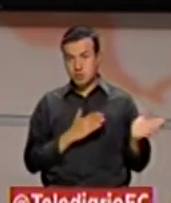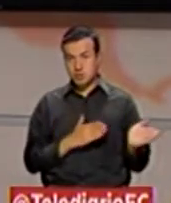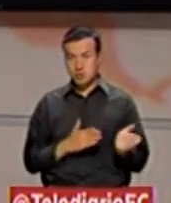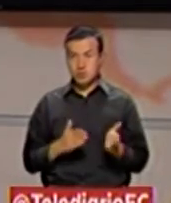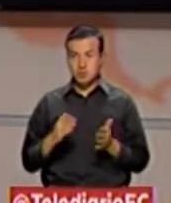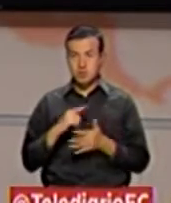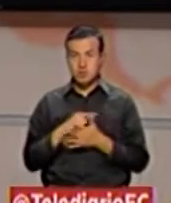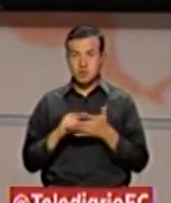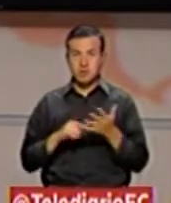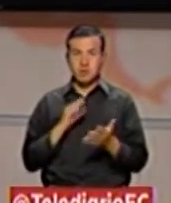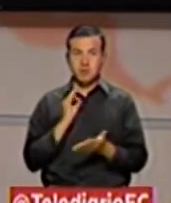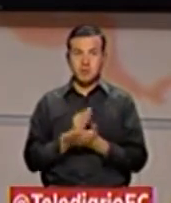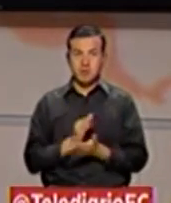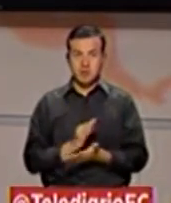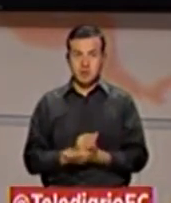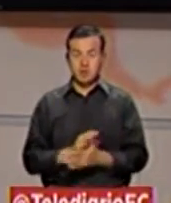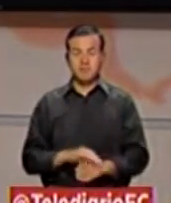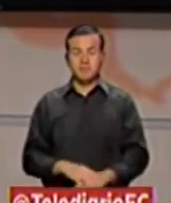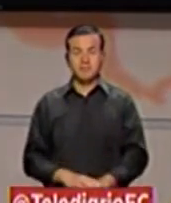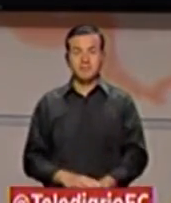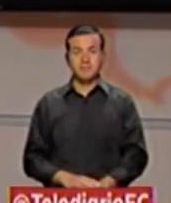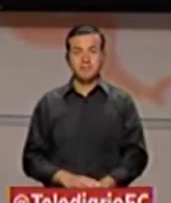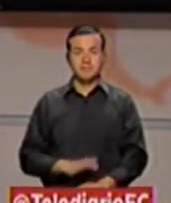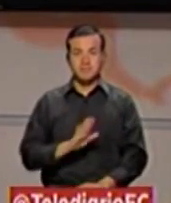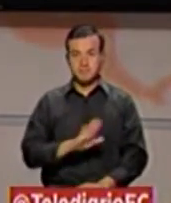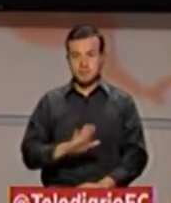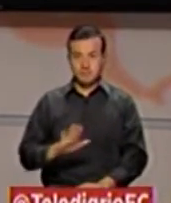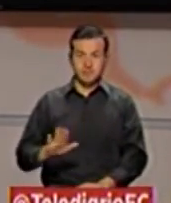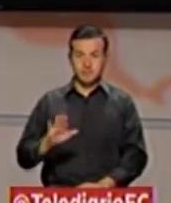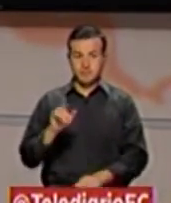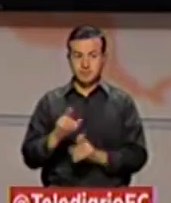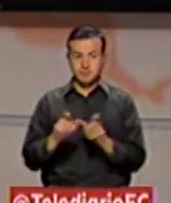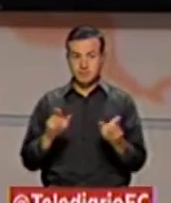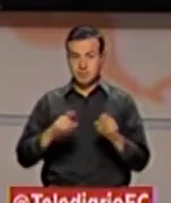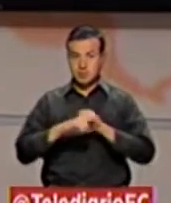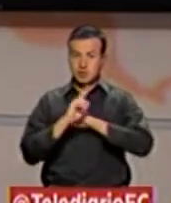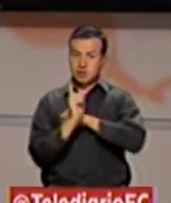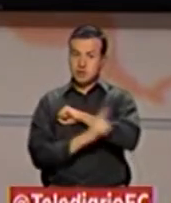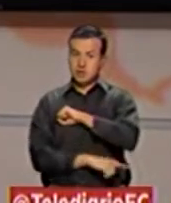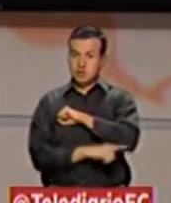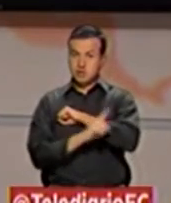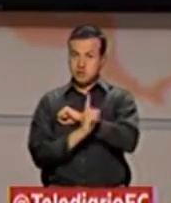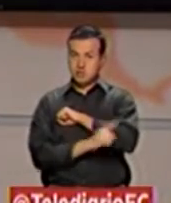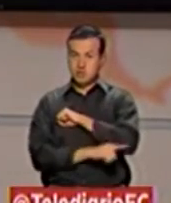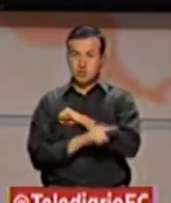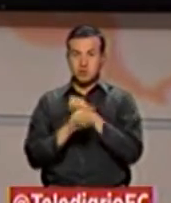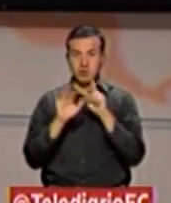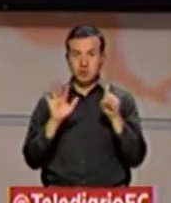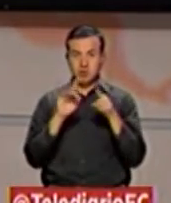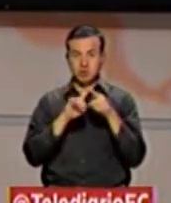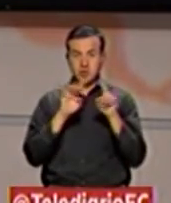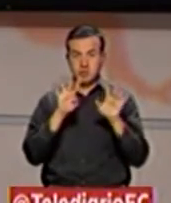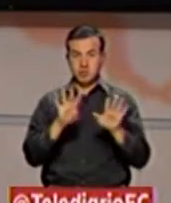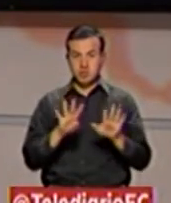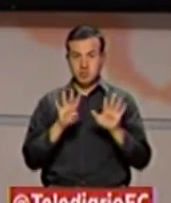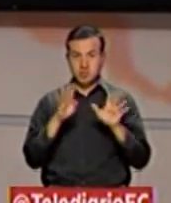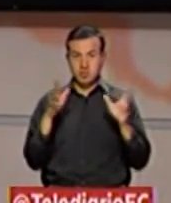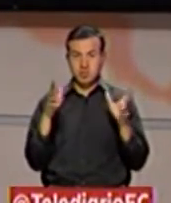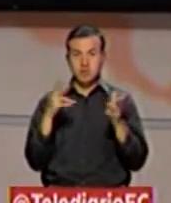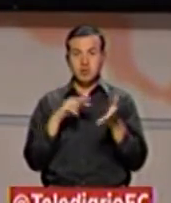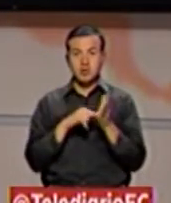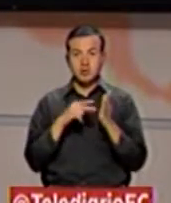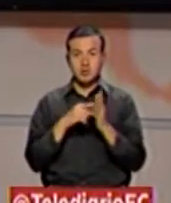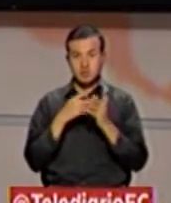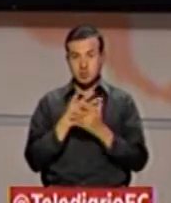encuentran ausentes. Al ser un delito que está sancionado con una pena de 6 a 9 años,